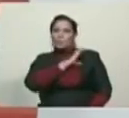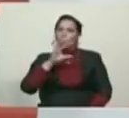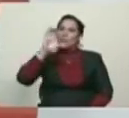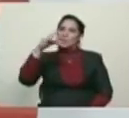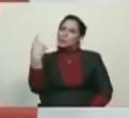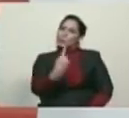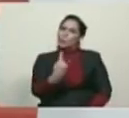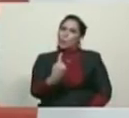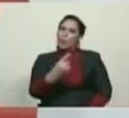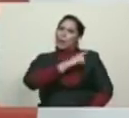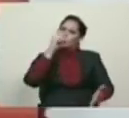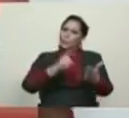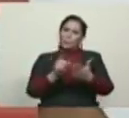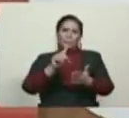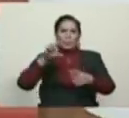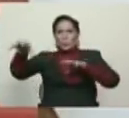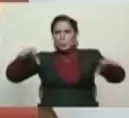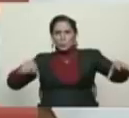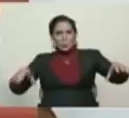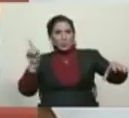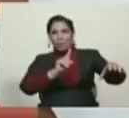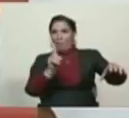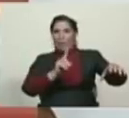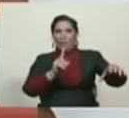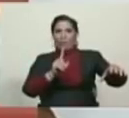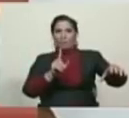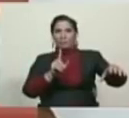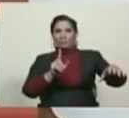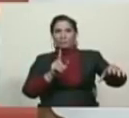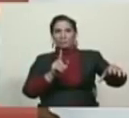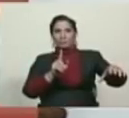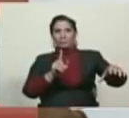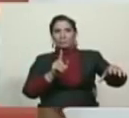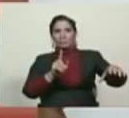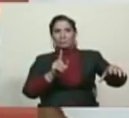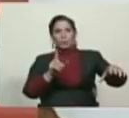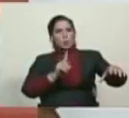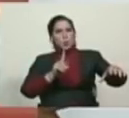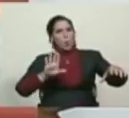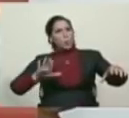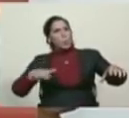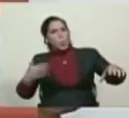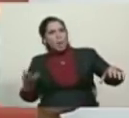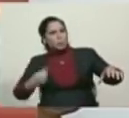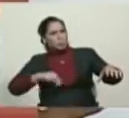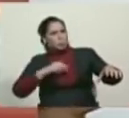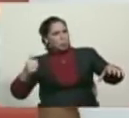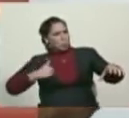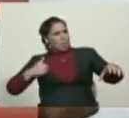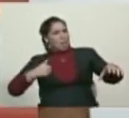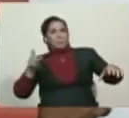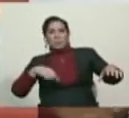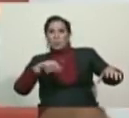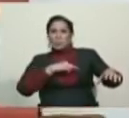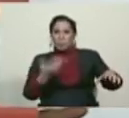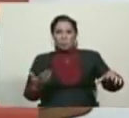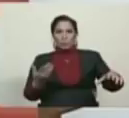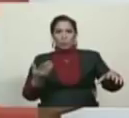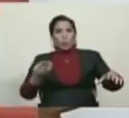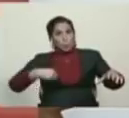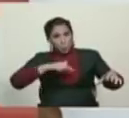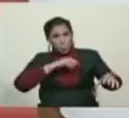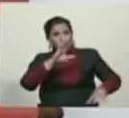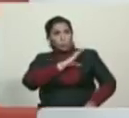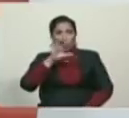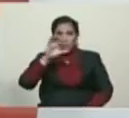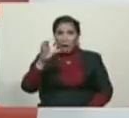absoluta. No se divide, no es relativa. No es cuando nos conviene o no nos conviene. O somos soberanos o no somos